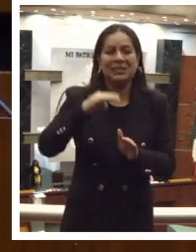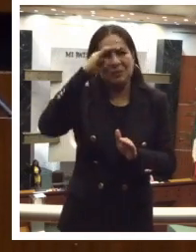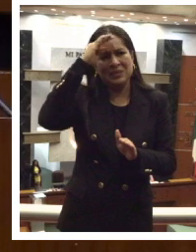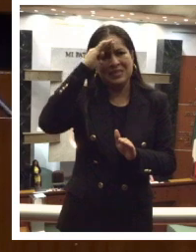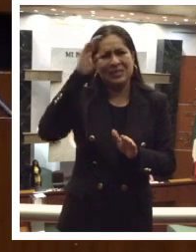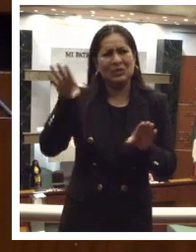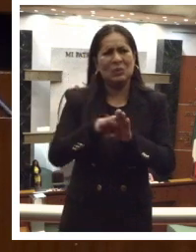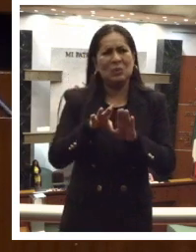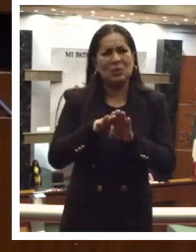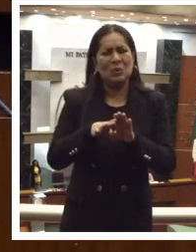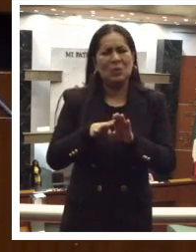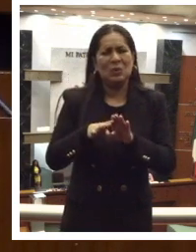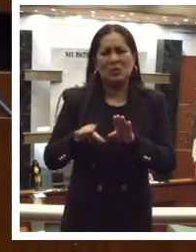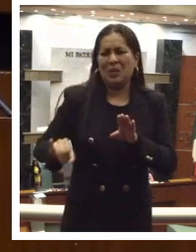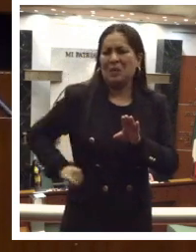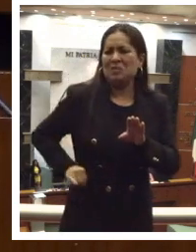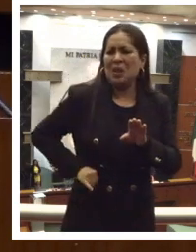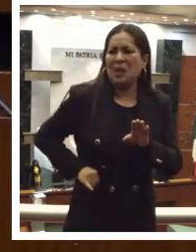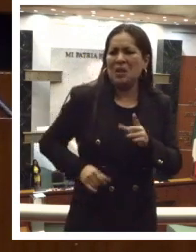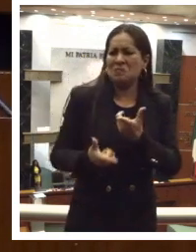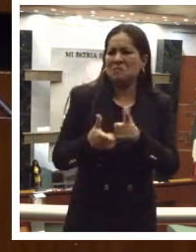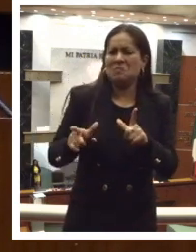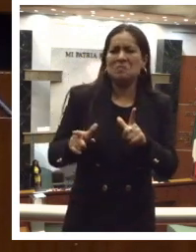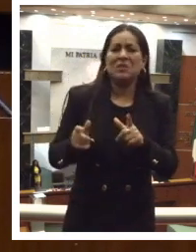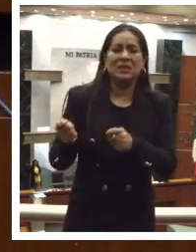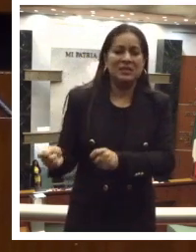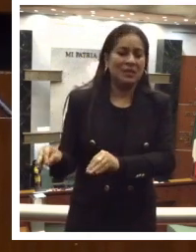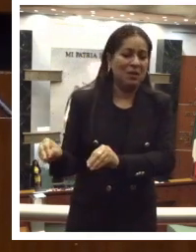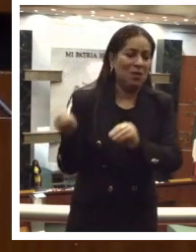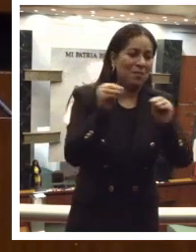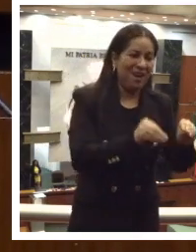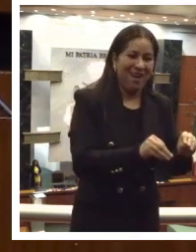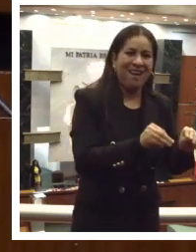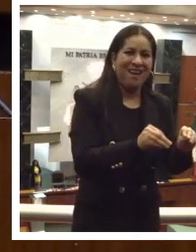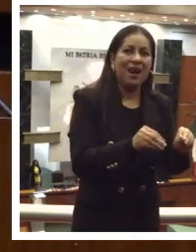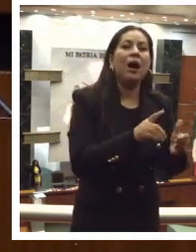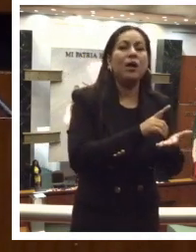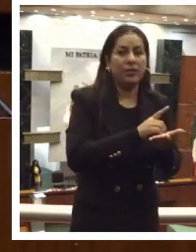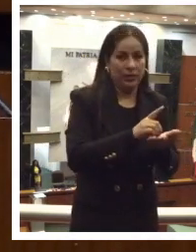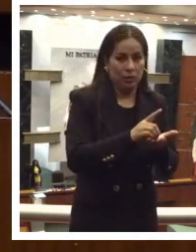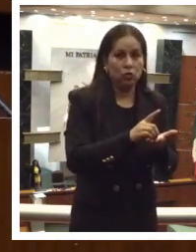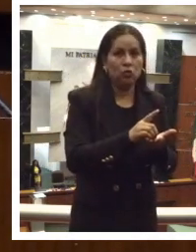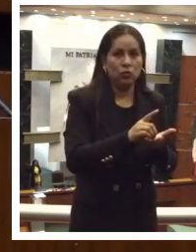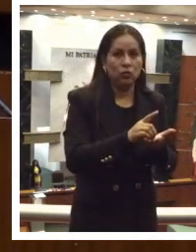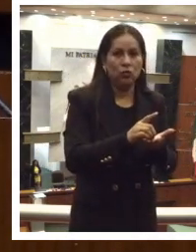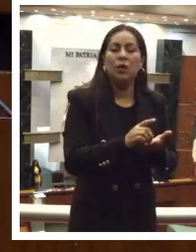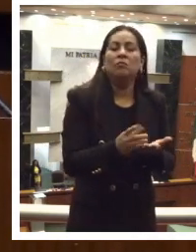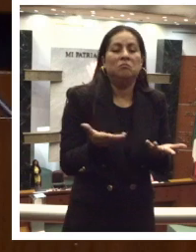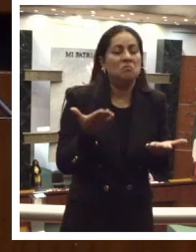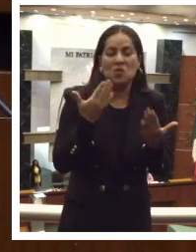consideradas entidades de interés público y pasan a ser sujetos de derecho público.